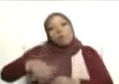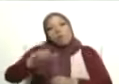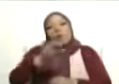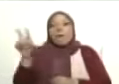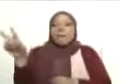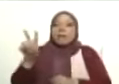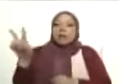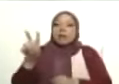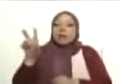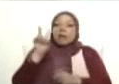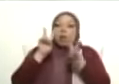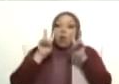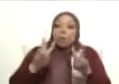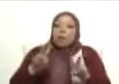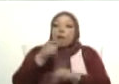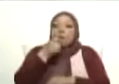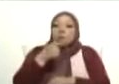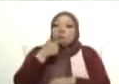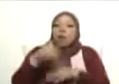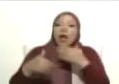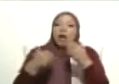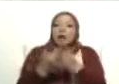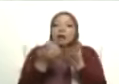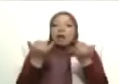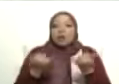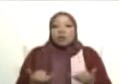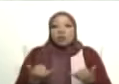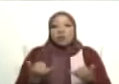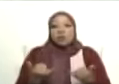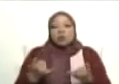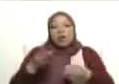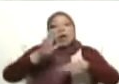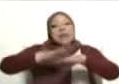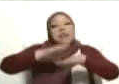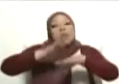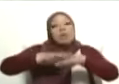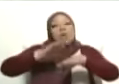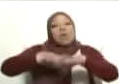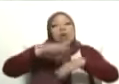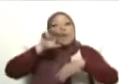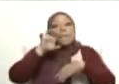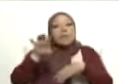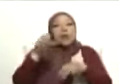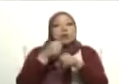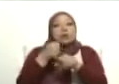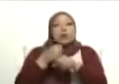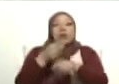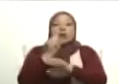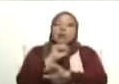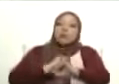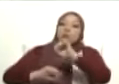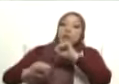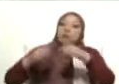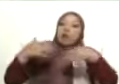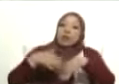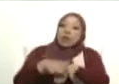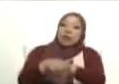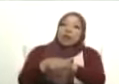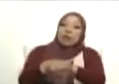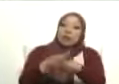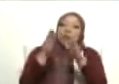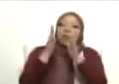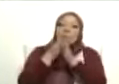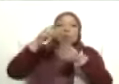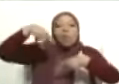Venezuela vea la magnitud, hasta dónde llegó el llamado que hizo la patria para su defensa y para su integridad. Adelante,